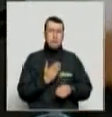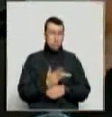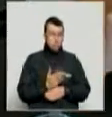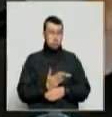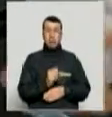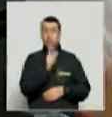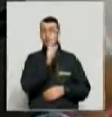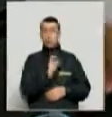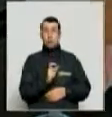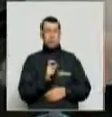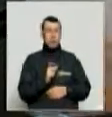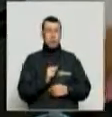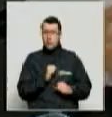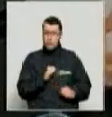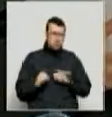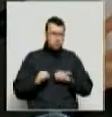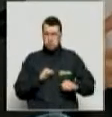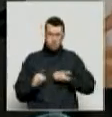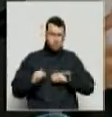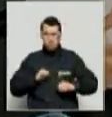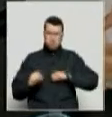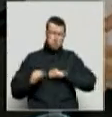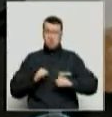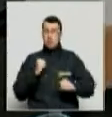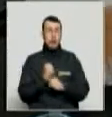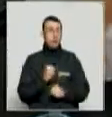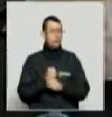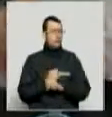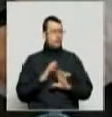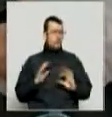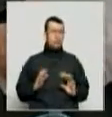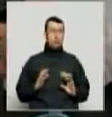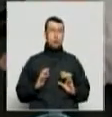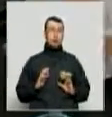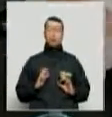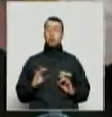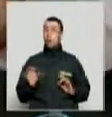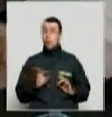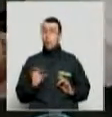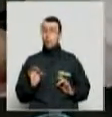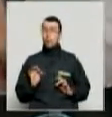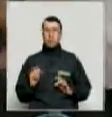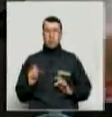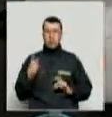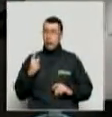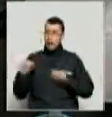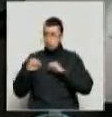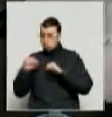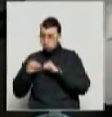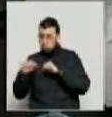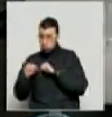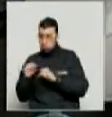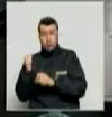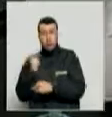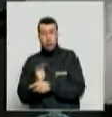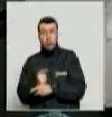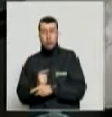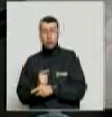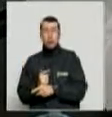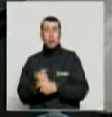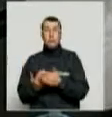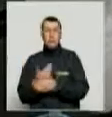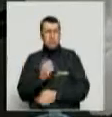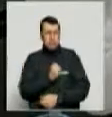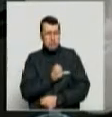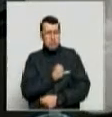cuando se exige mucho trabajando, cuando se exige mucho en ciertas actividades, esto empieza pum, pum, pum,